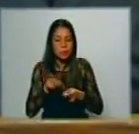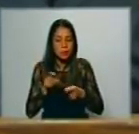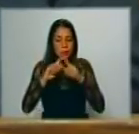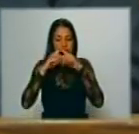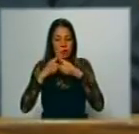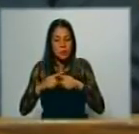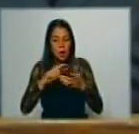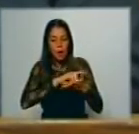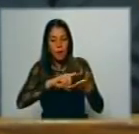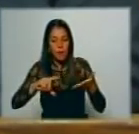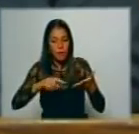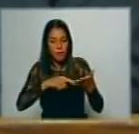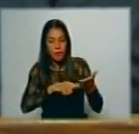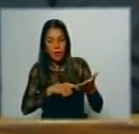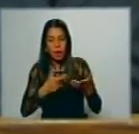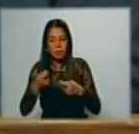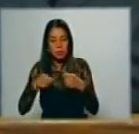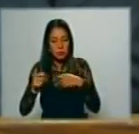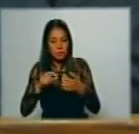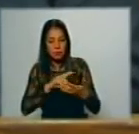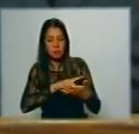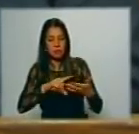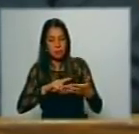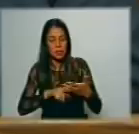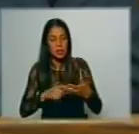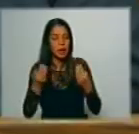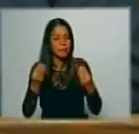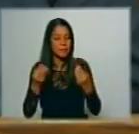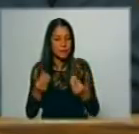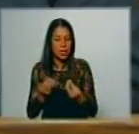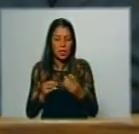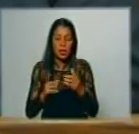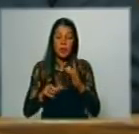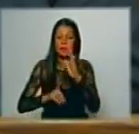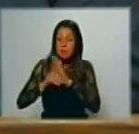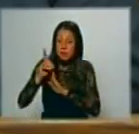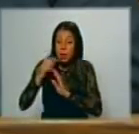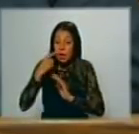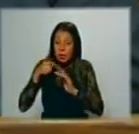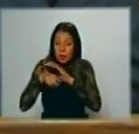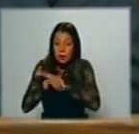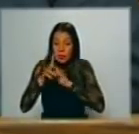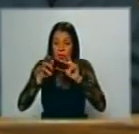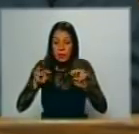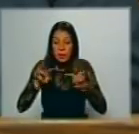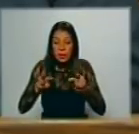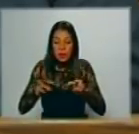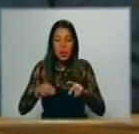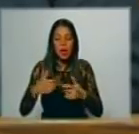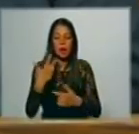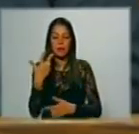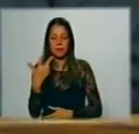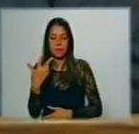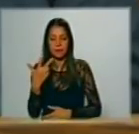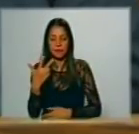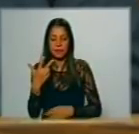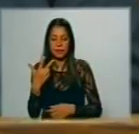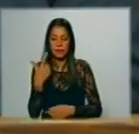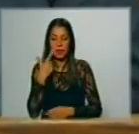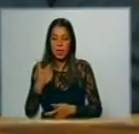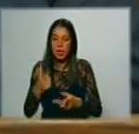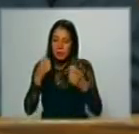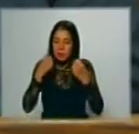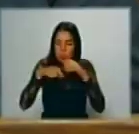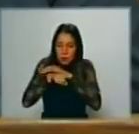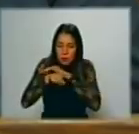facturas electrónicas que coadyuven al desarrollo de las investigaciones económicas. 3. Practicar las